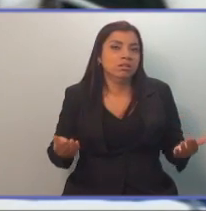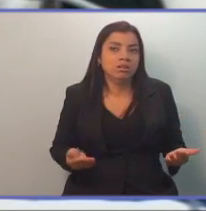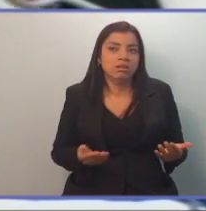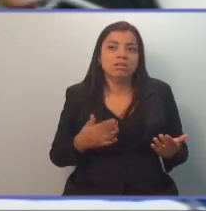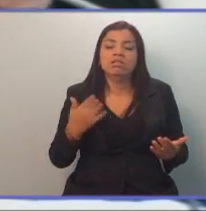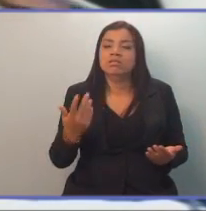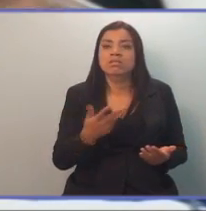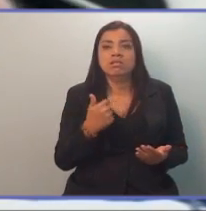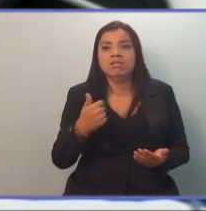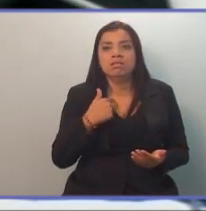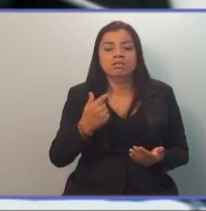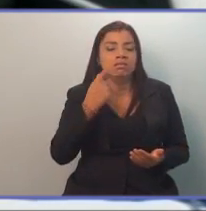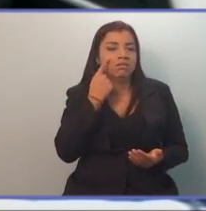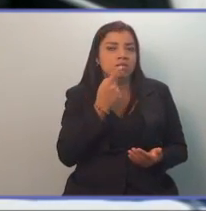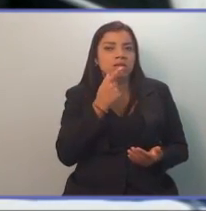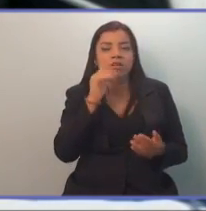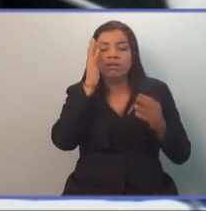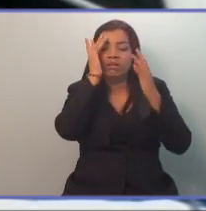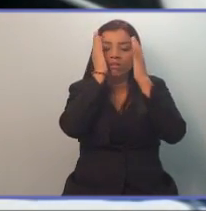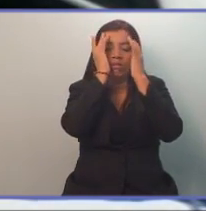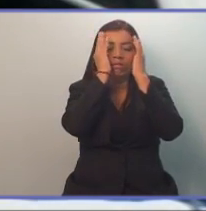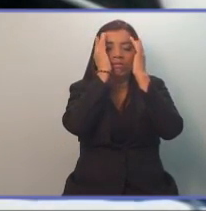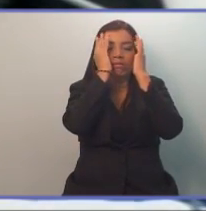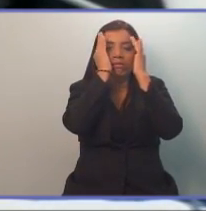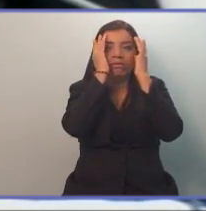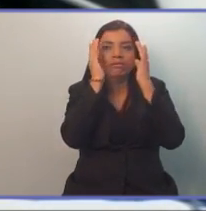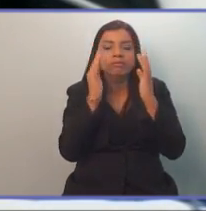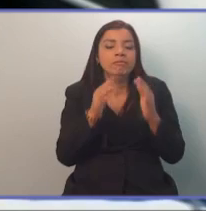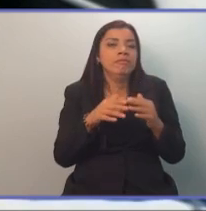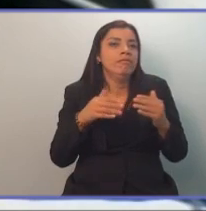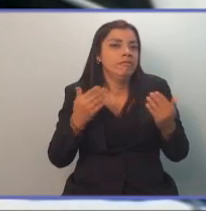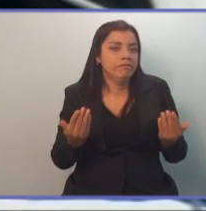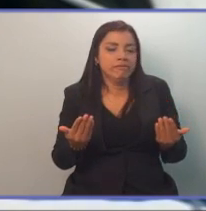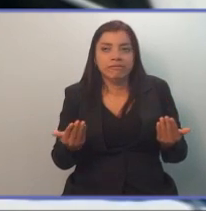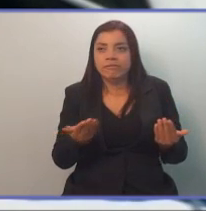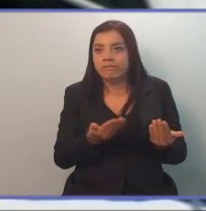hemos visto con alguna preocupación